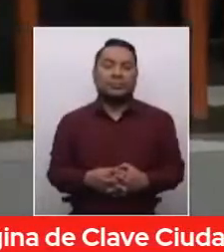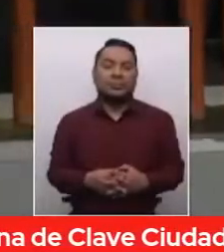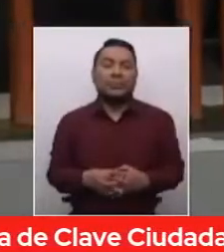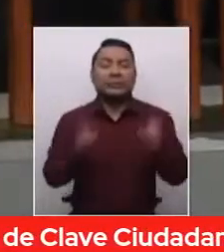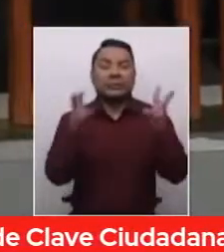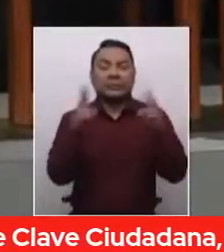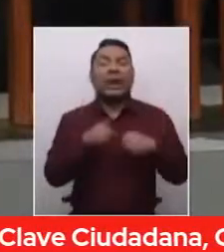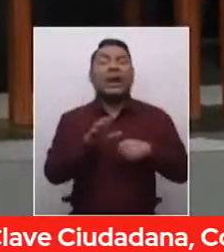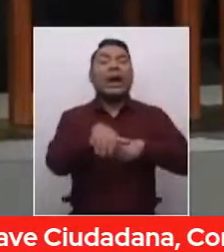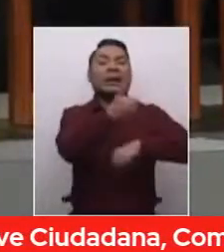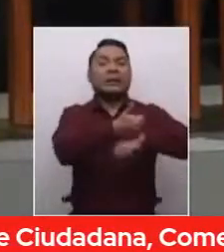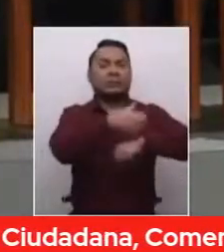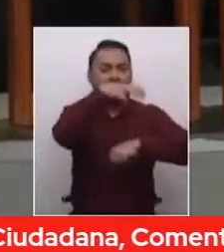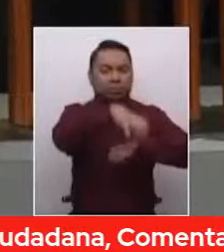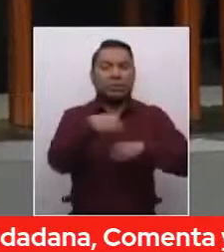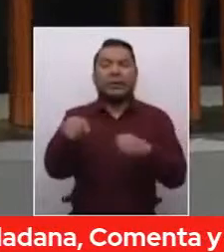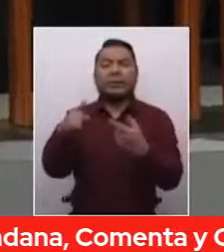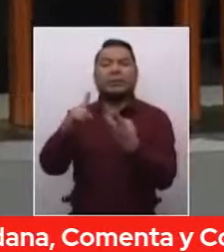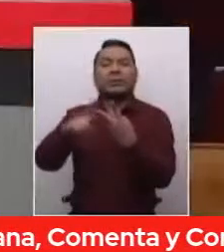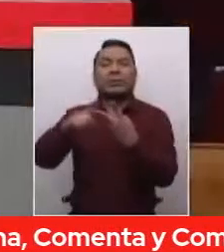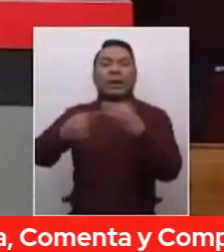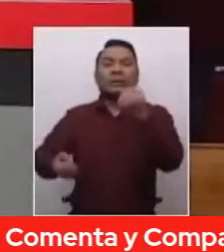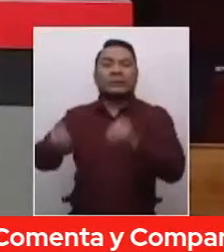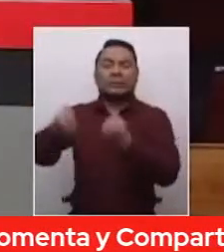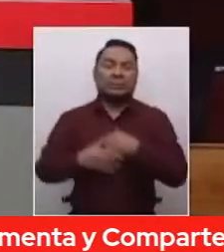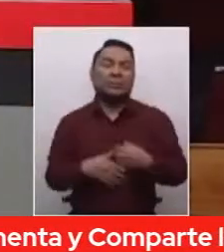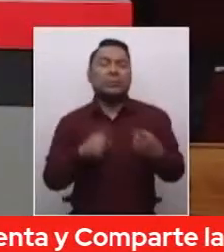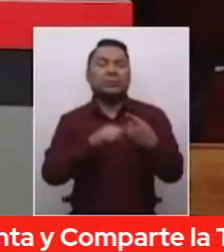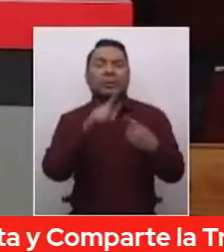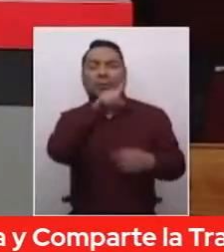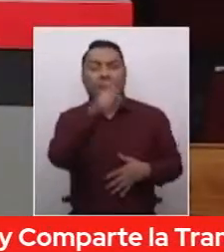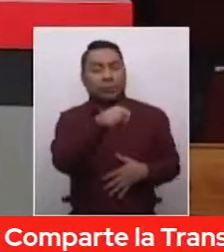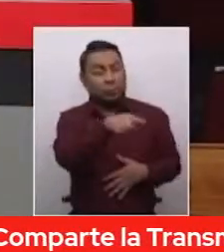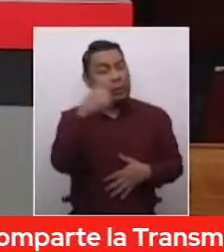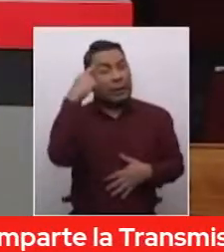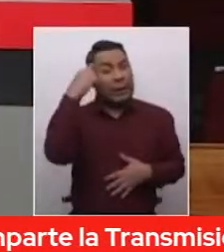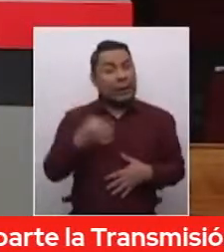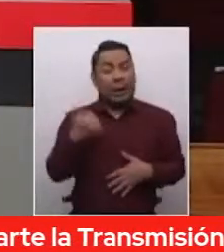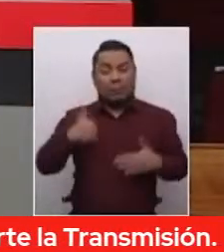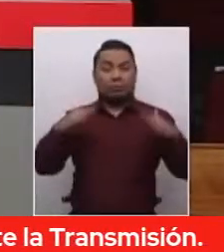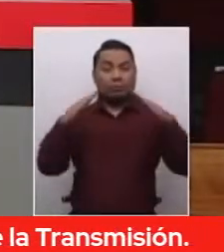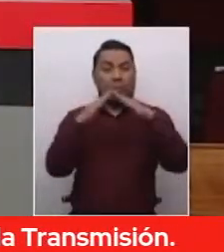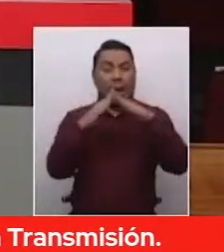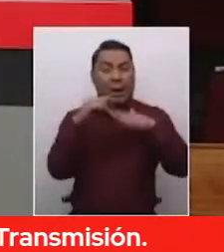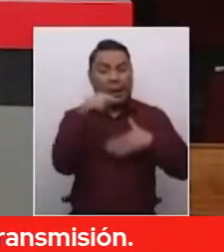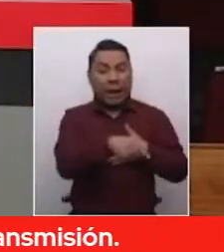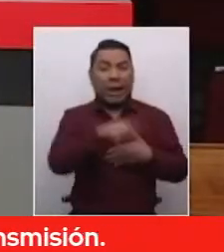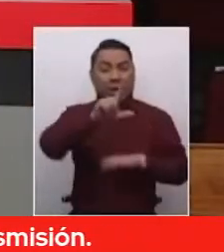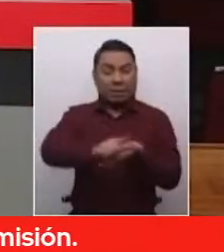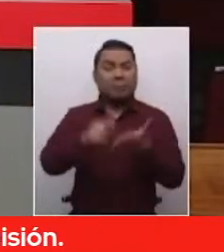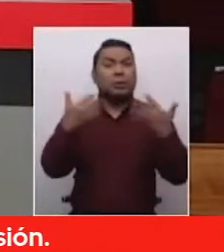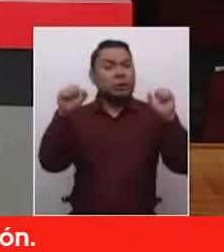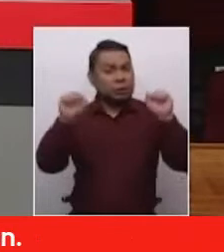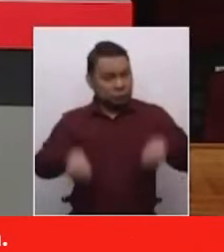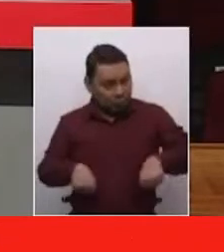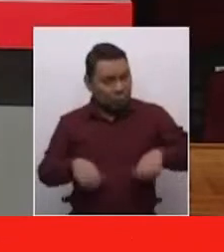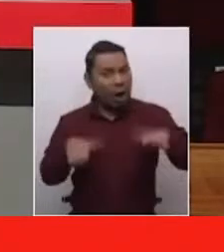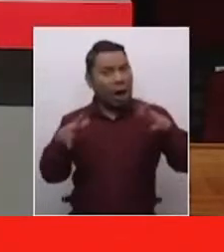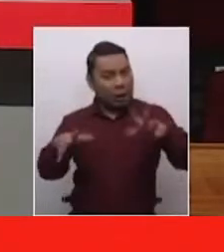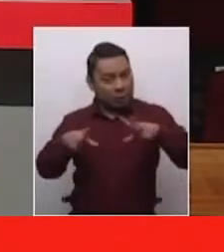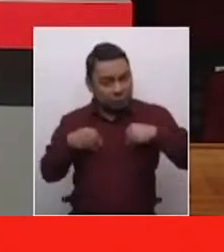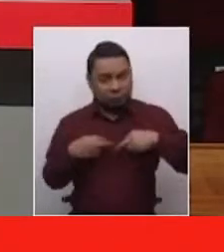Institucional y tránsito. La primera pregunta. ¿Considera que la Municipalidad Metropolitana de Lima está en capacidad de